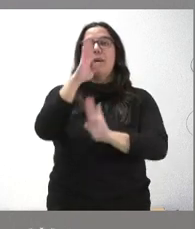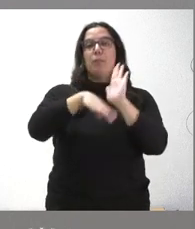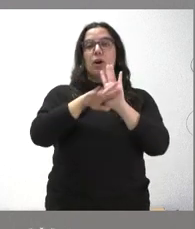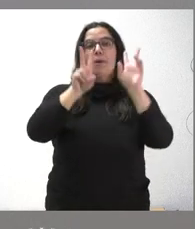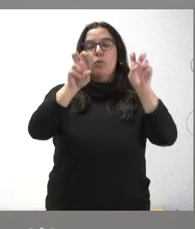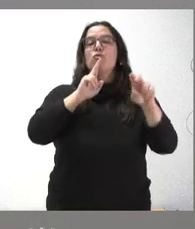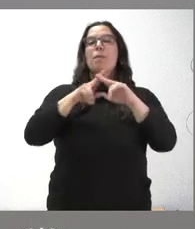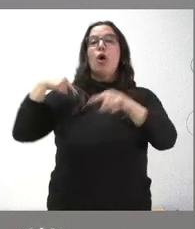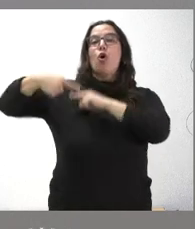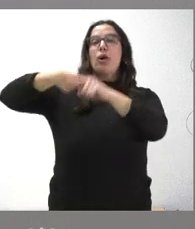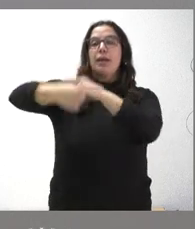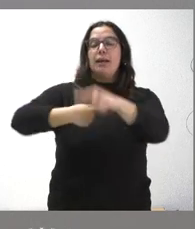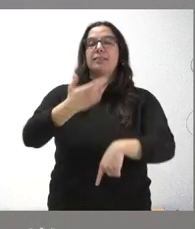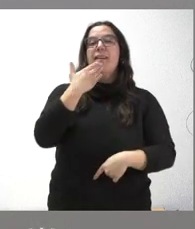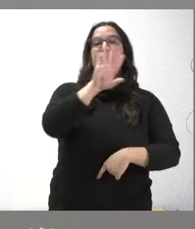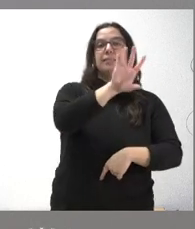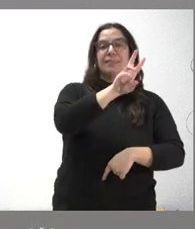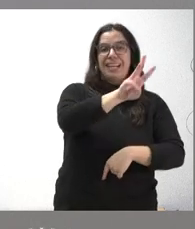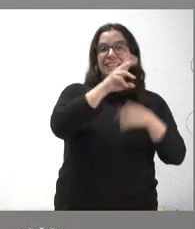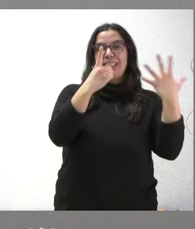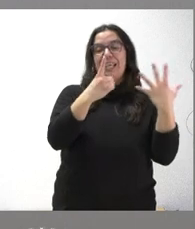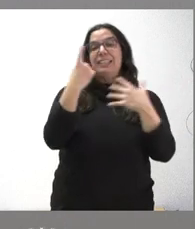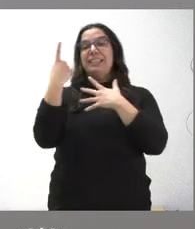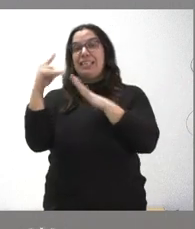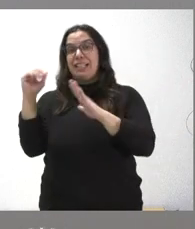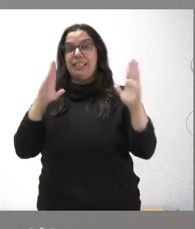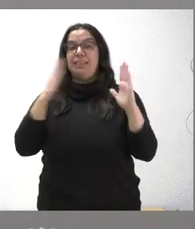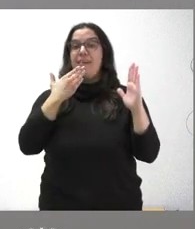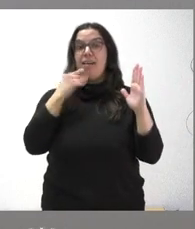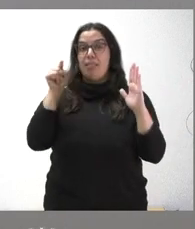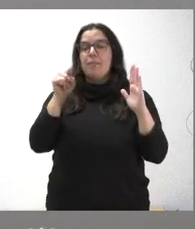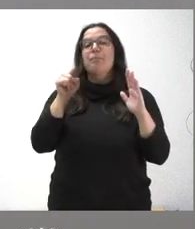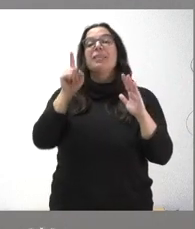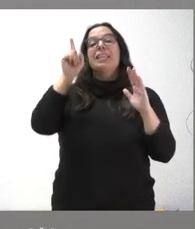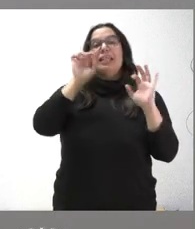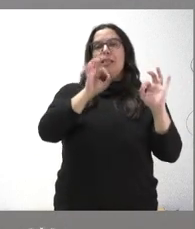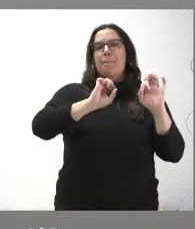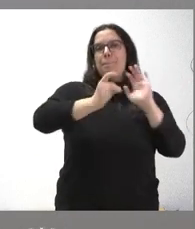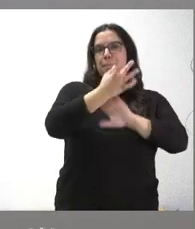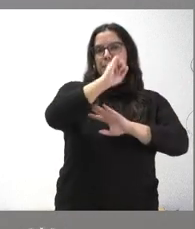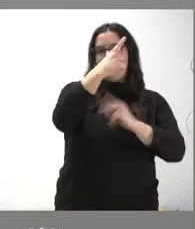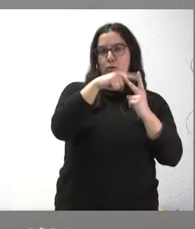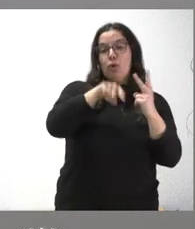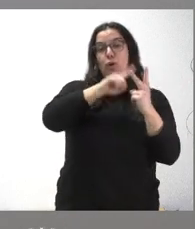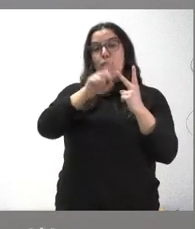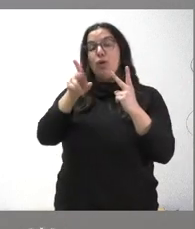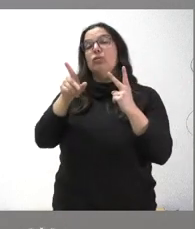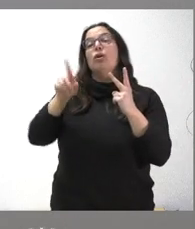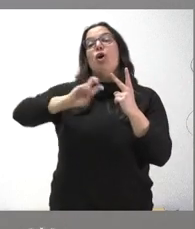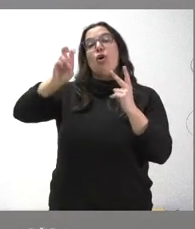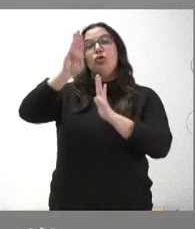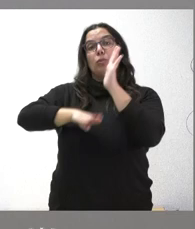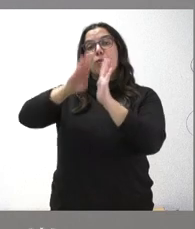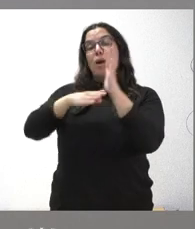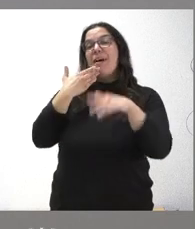orígenes para personas de entre 36 y 60 años y por otro lado se retoma se recupera el programa añoranza para mayores